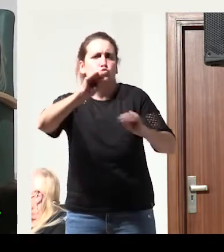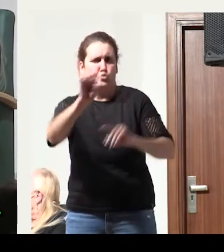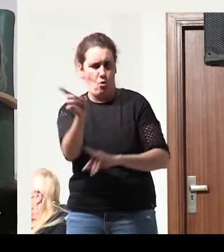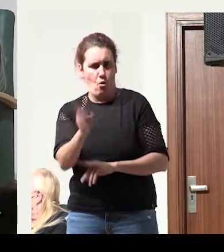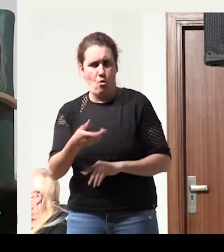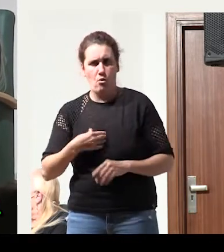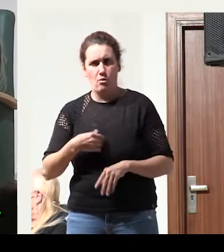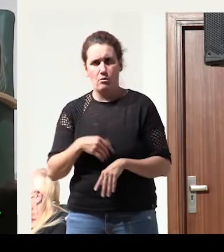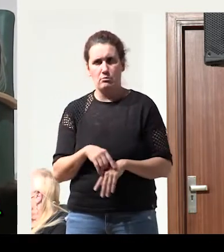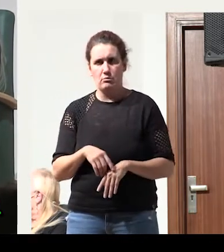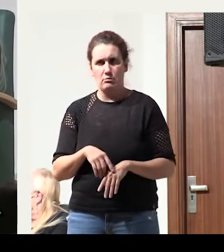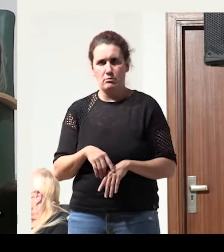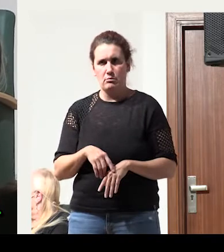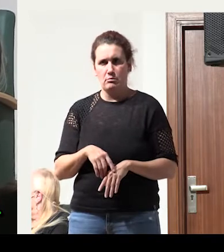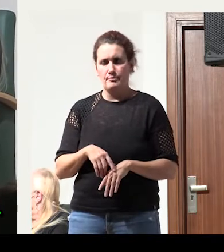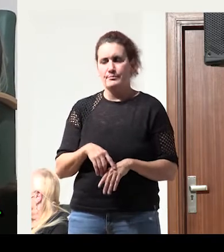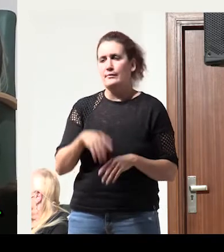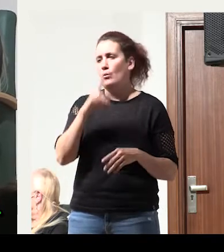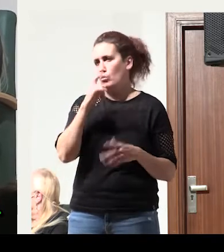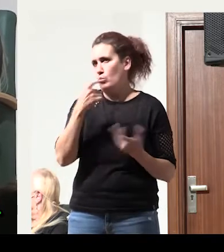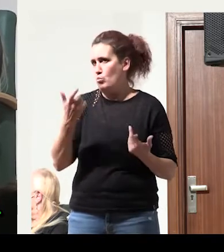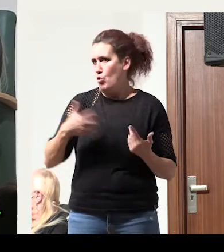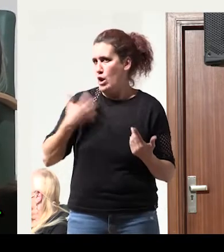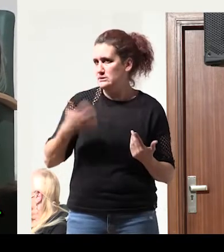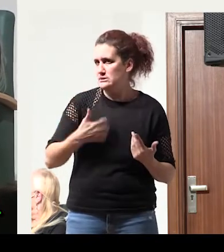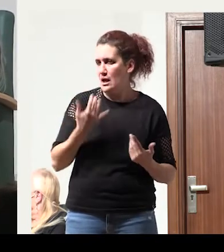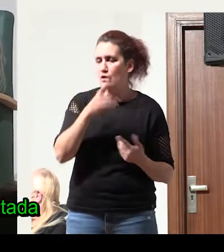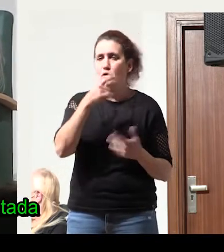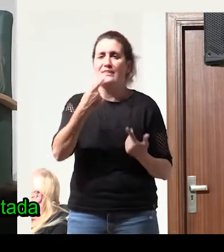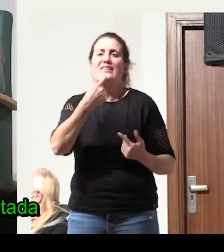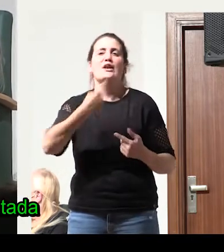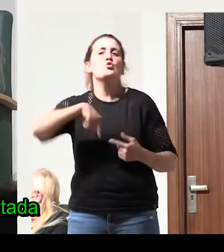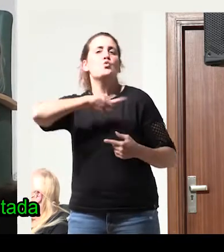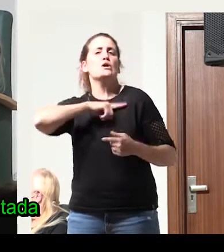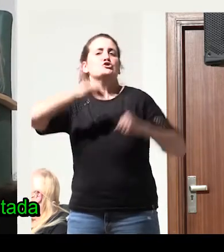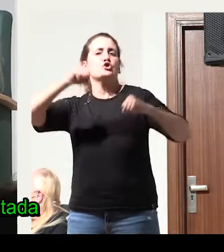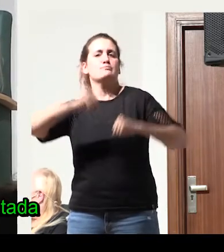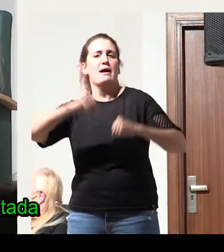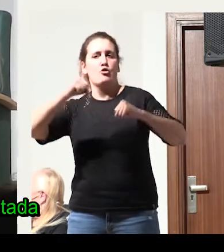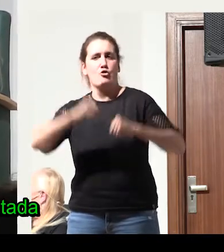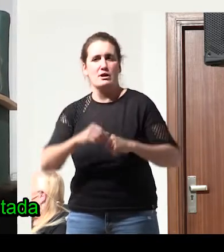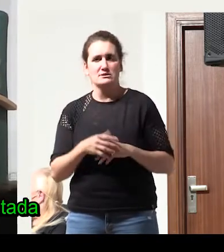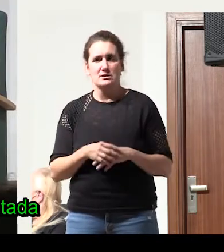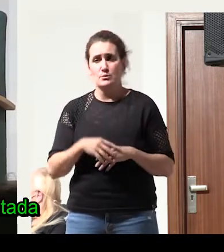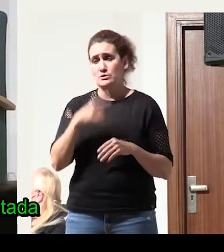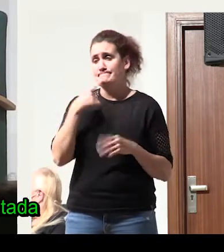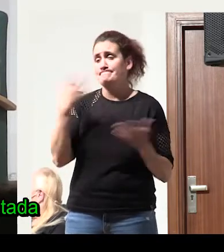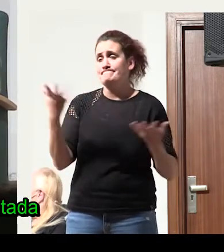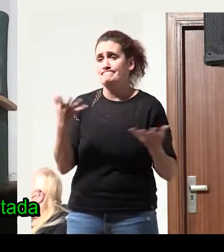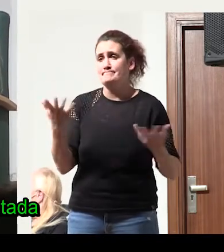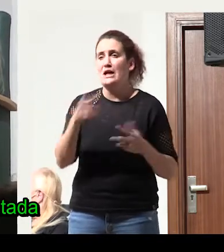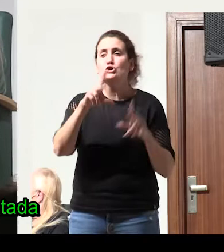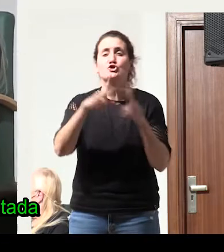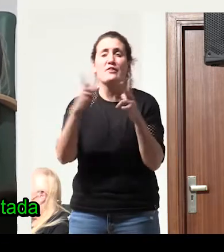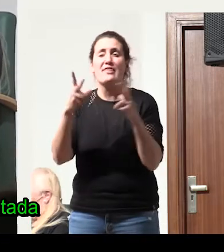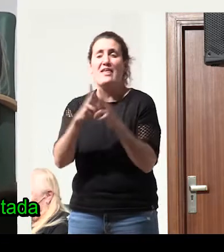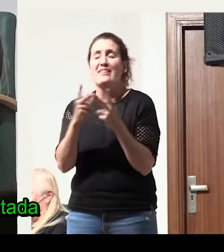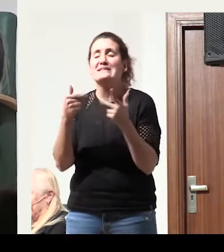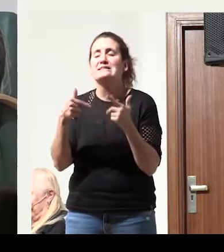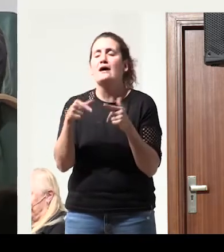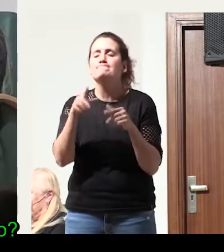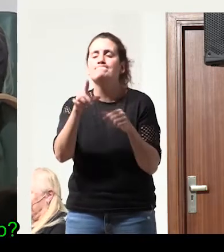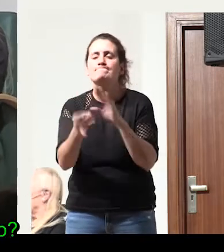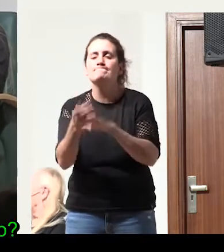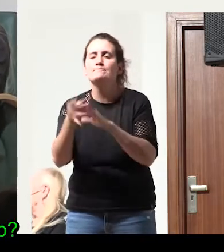Bueno, o decir nuestros mayores, ¿no? Claro, ¿qué pasa ahí? Que es que nuestra sociedad está montada desde la vida